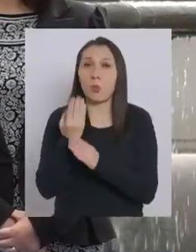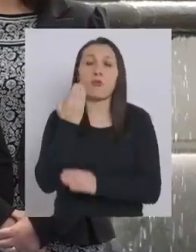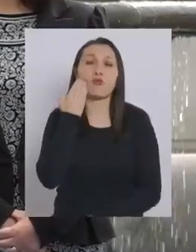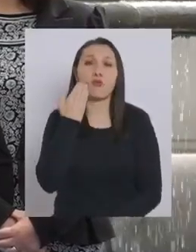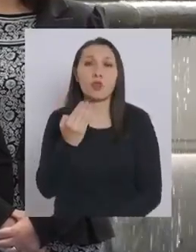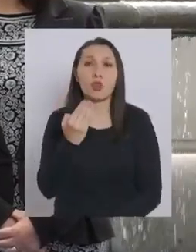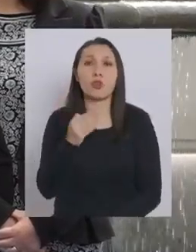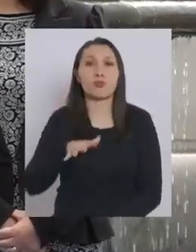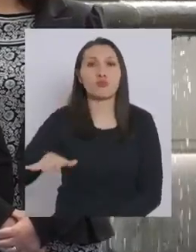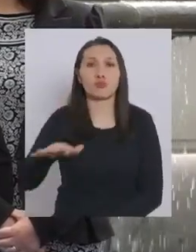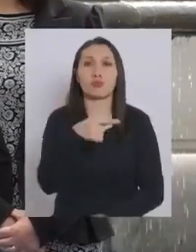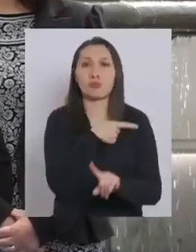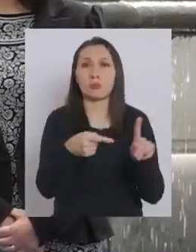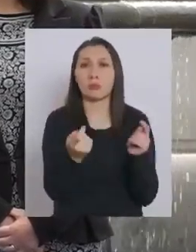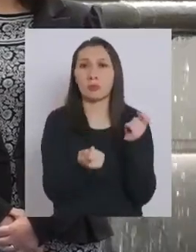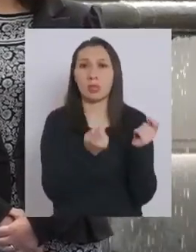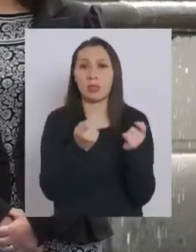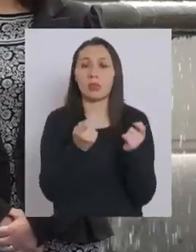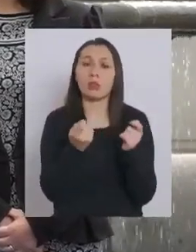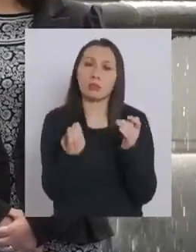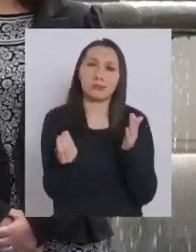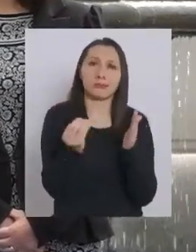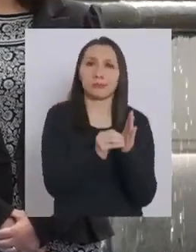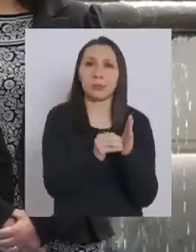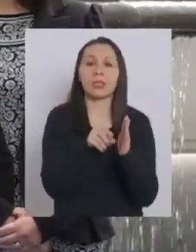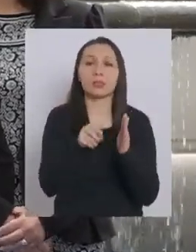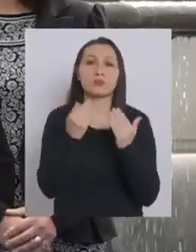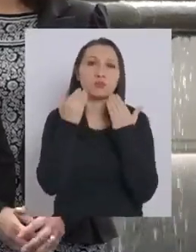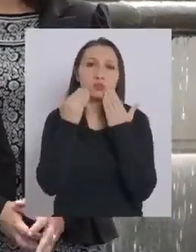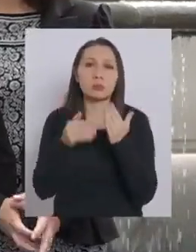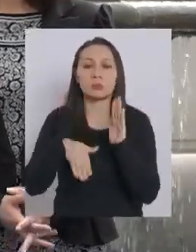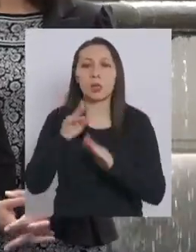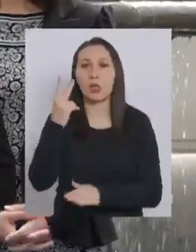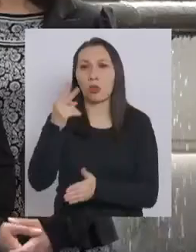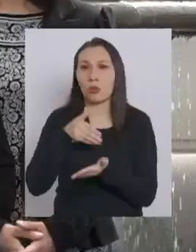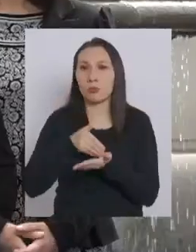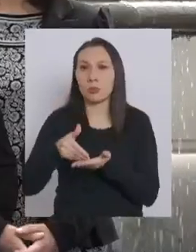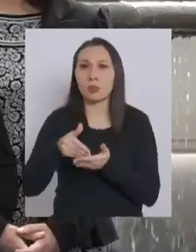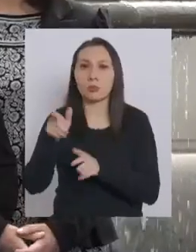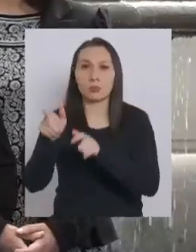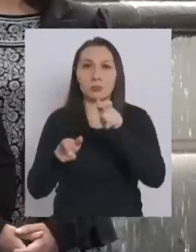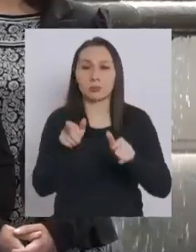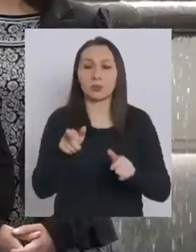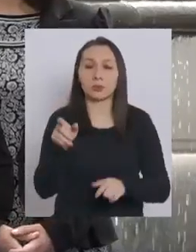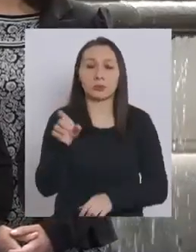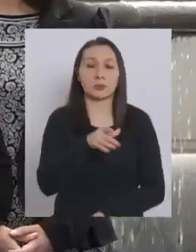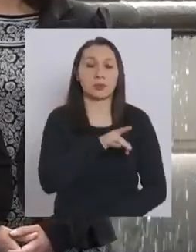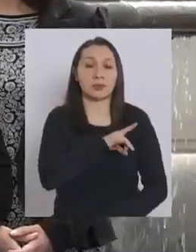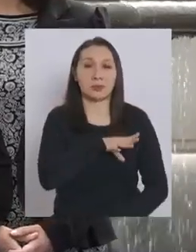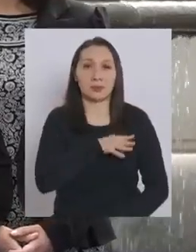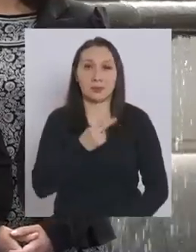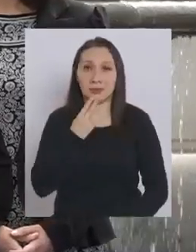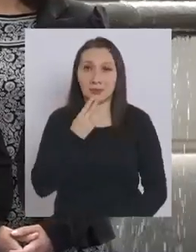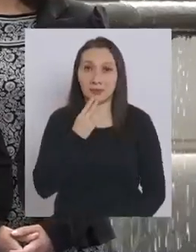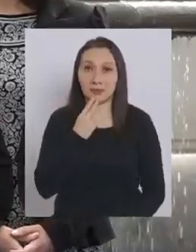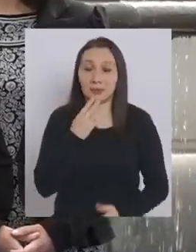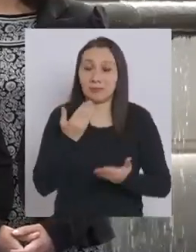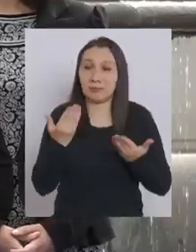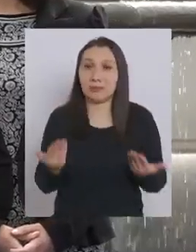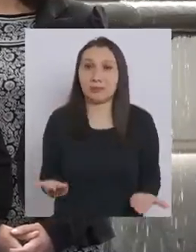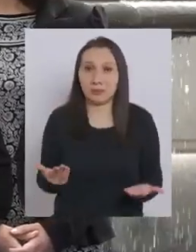bono clase media, fortalecido, que va a beneficiar a más de 2 millones de compatriotas. Y en